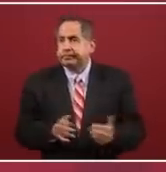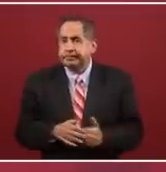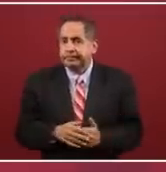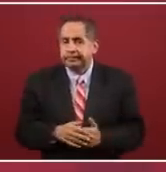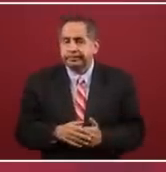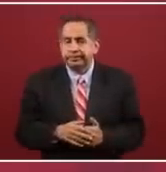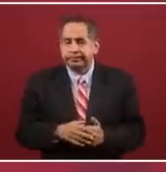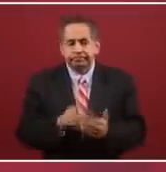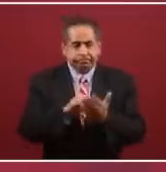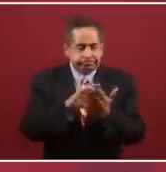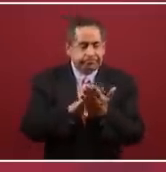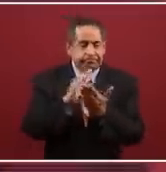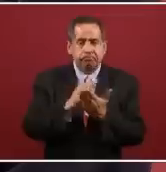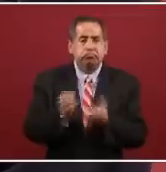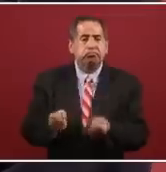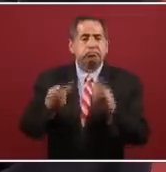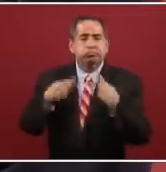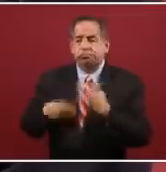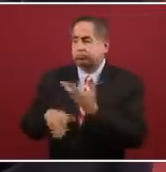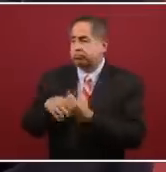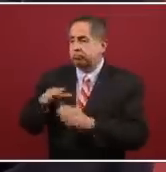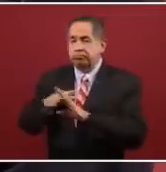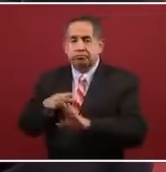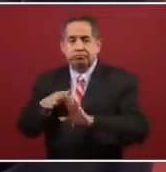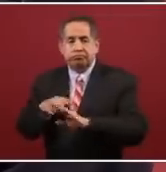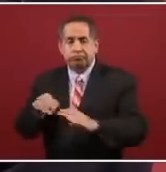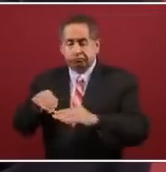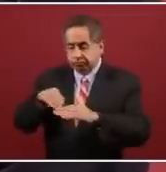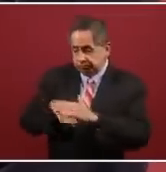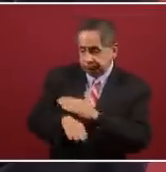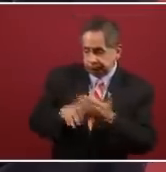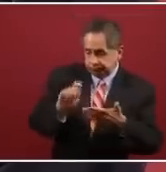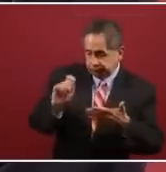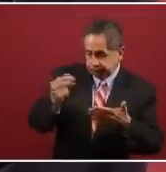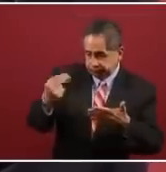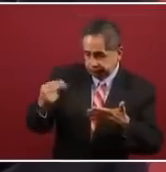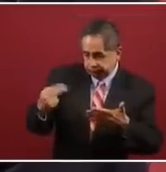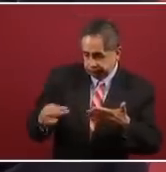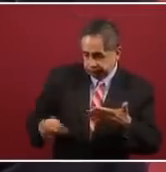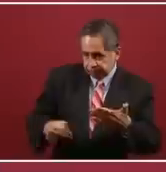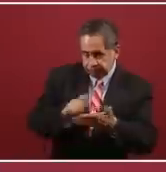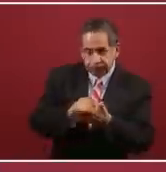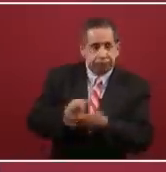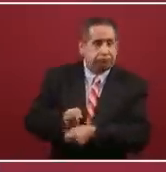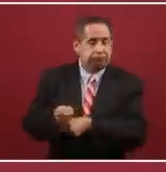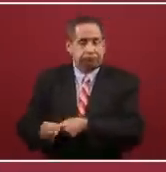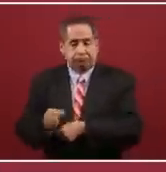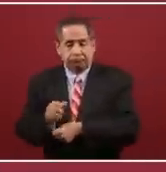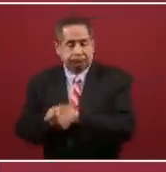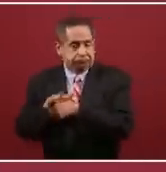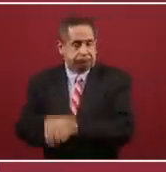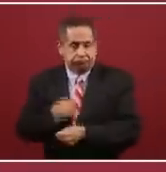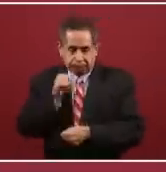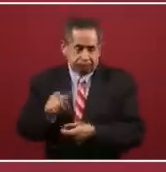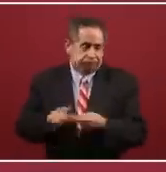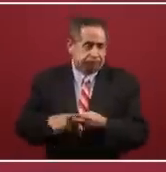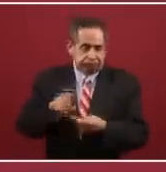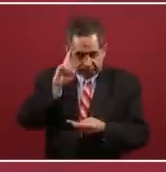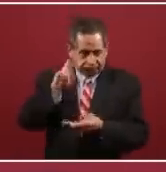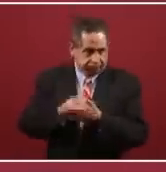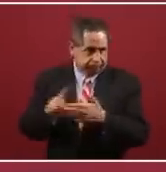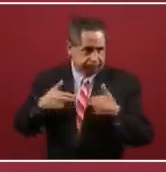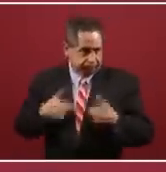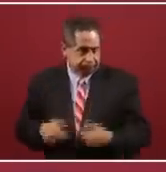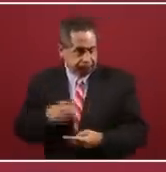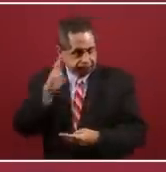un registro de migrantes, que no haya maltrato a migrantes, que se respeten los derechos humanos,